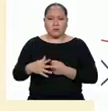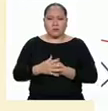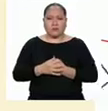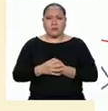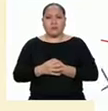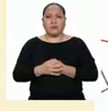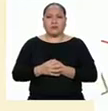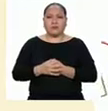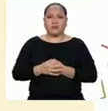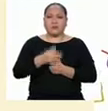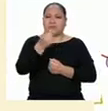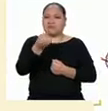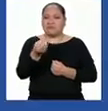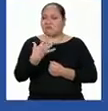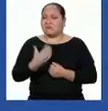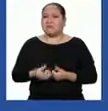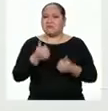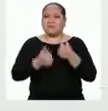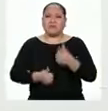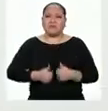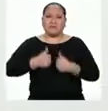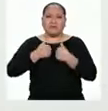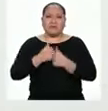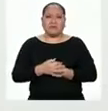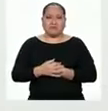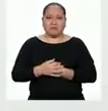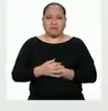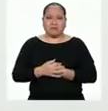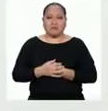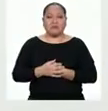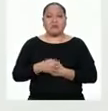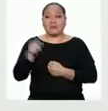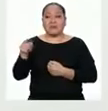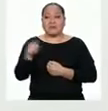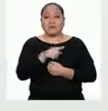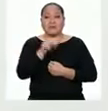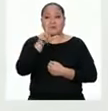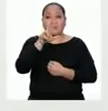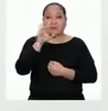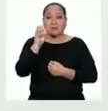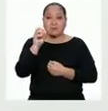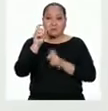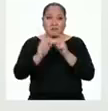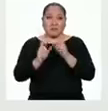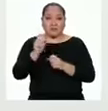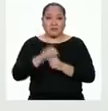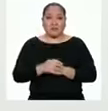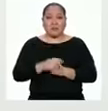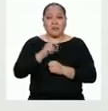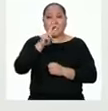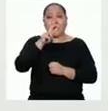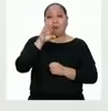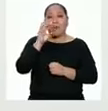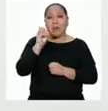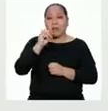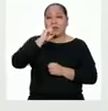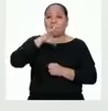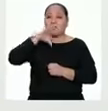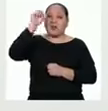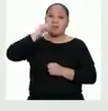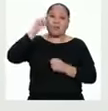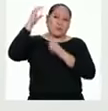de discriminación que hayan vivido. De los 30 encuestados, solo 20 respondieron que sí fueron